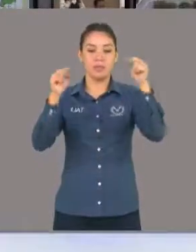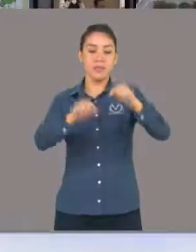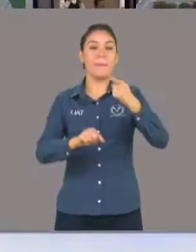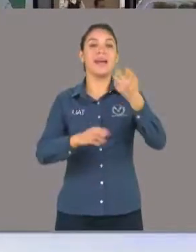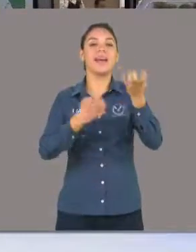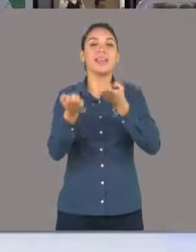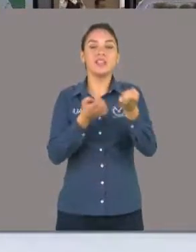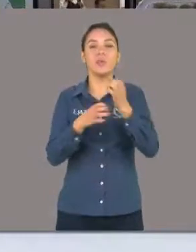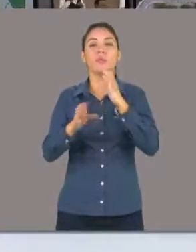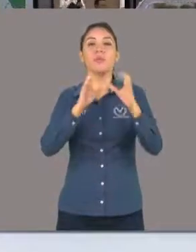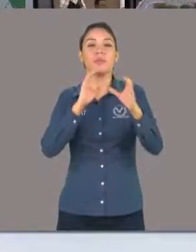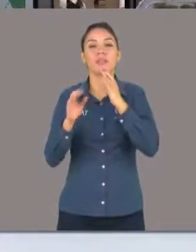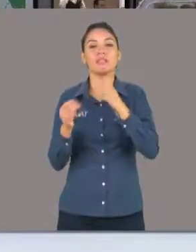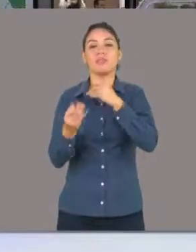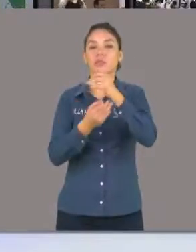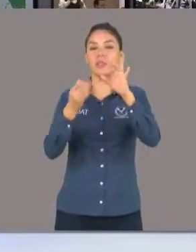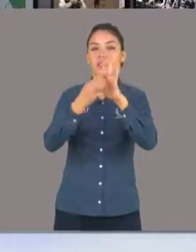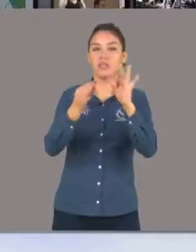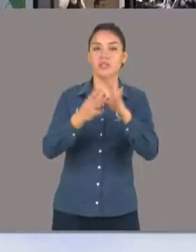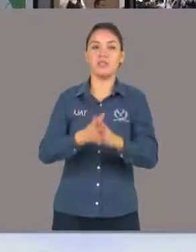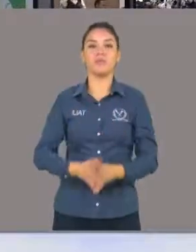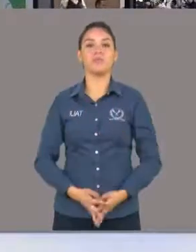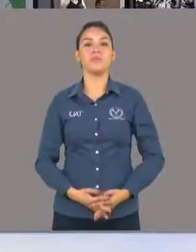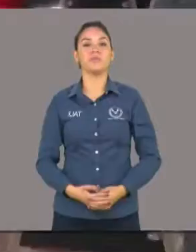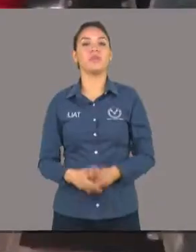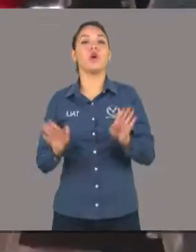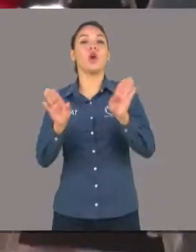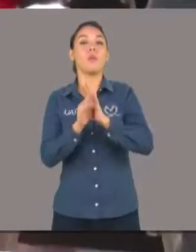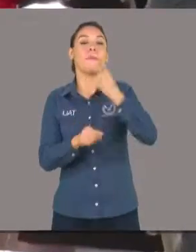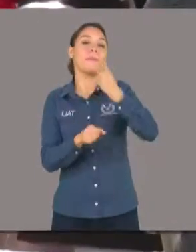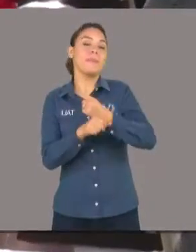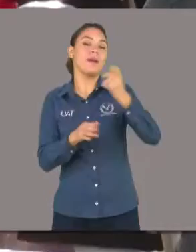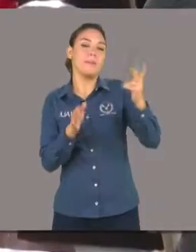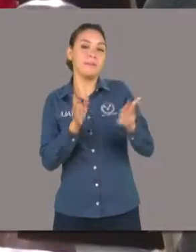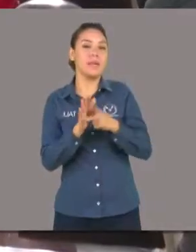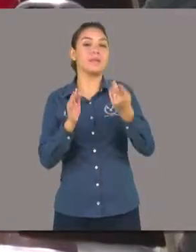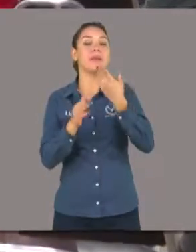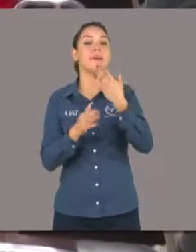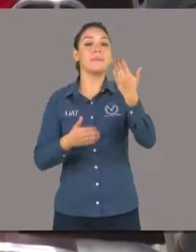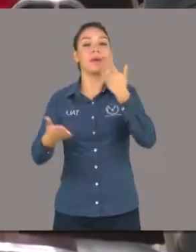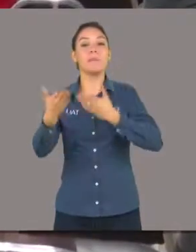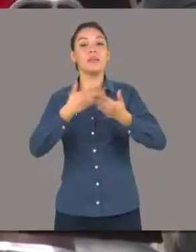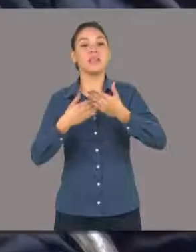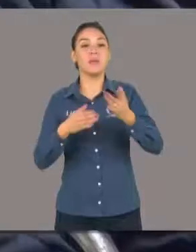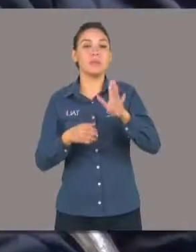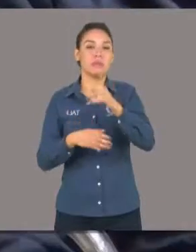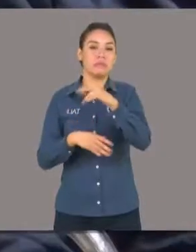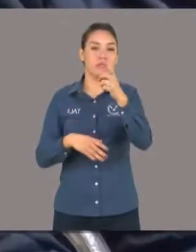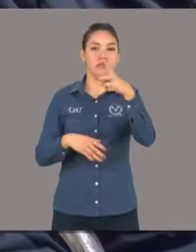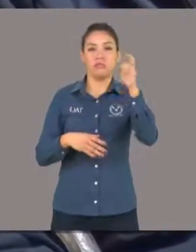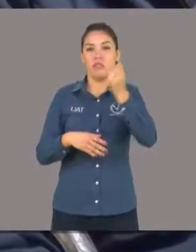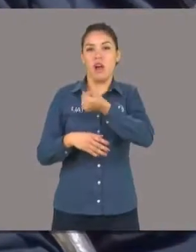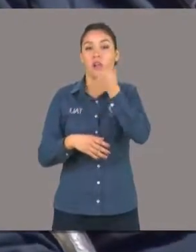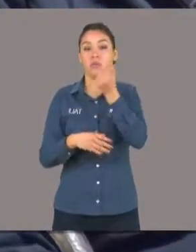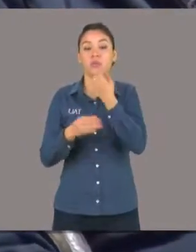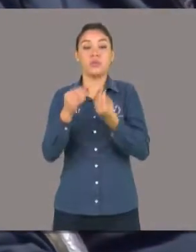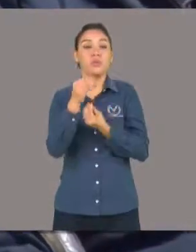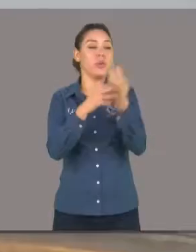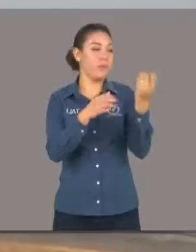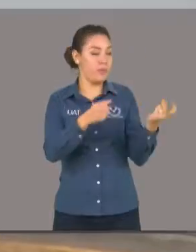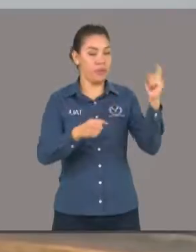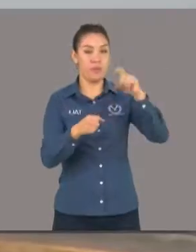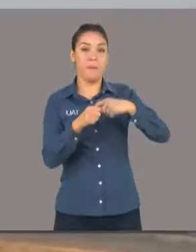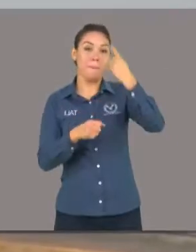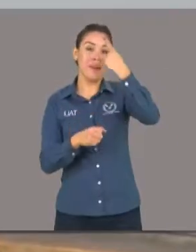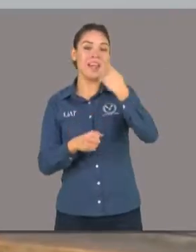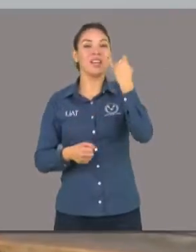ejercicio de comunicación para la formación integral de los alumnos. Como primera acción para dar la bienvenida a los cientos de alumnos de nuevo ingreso